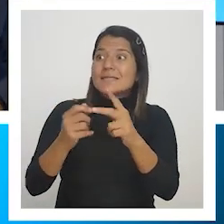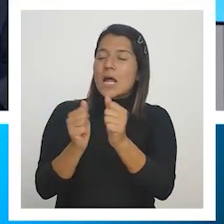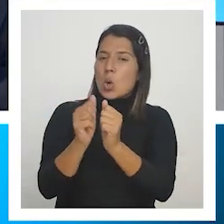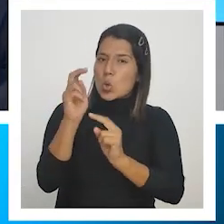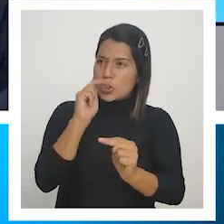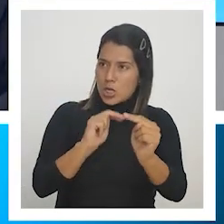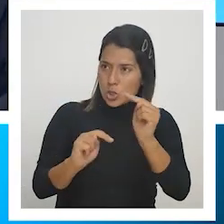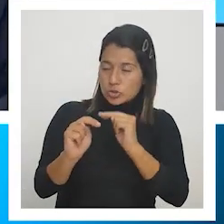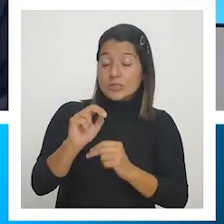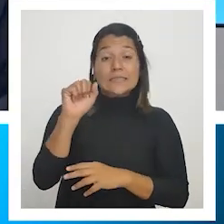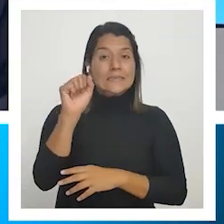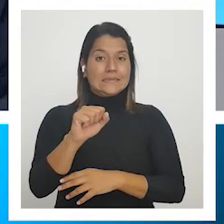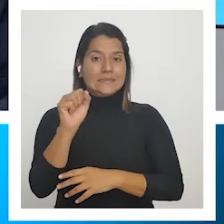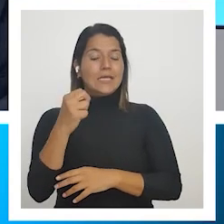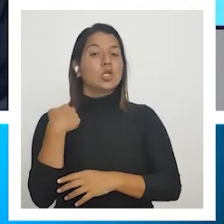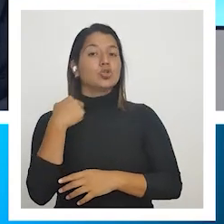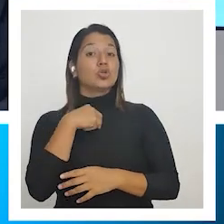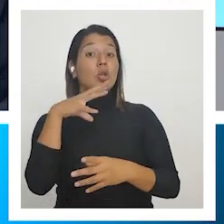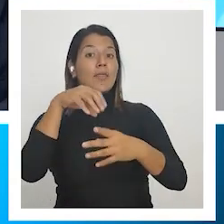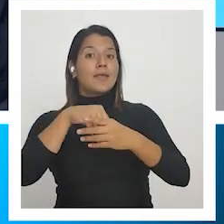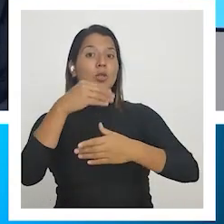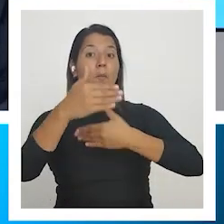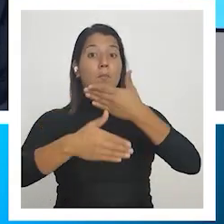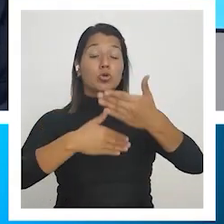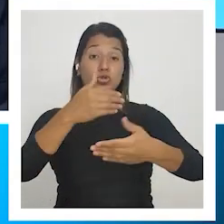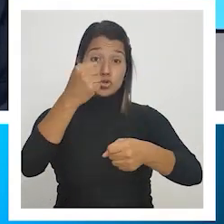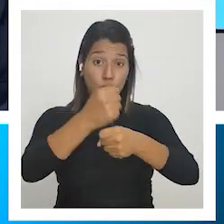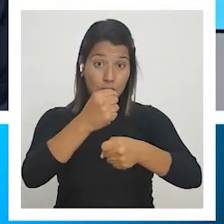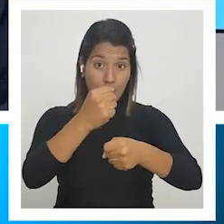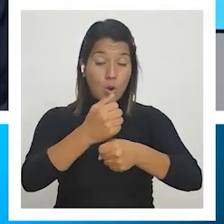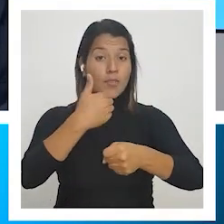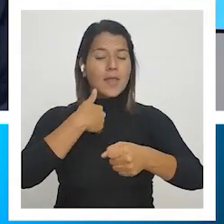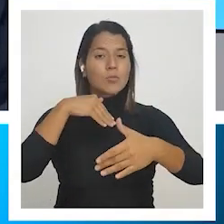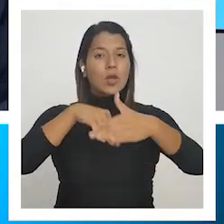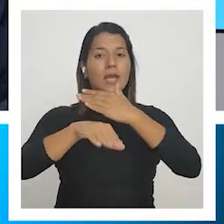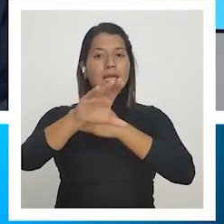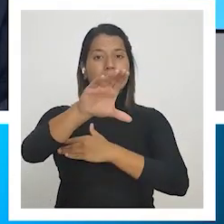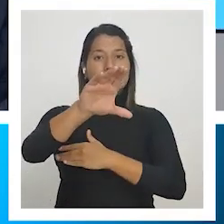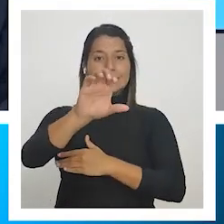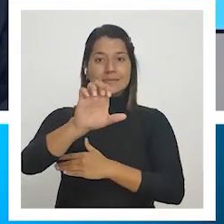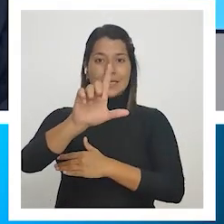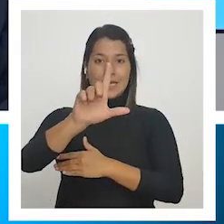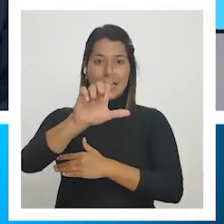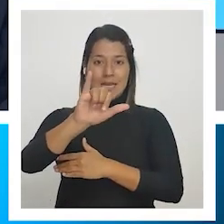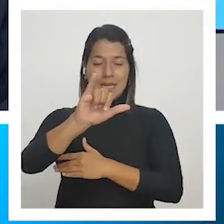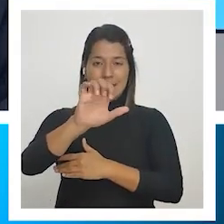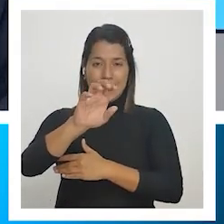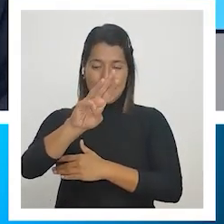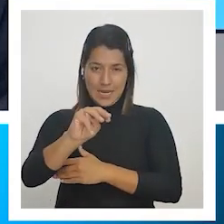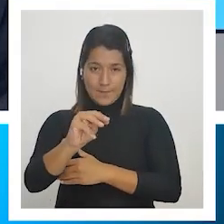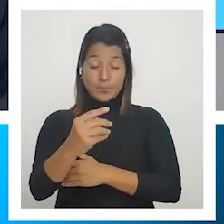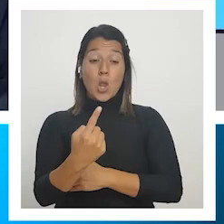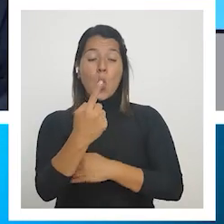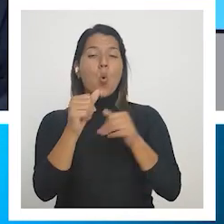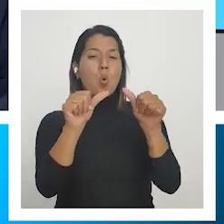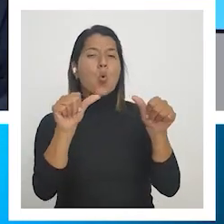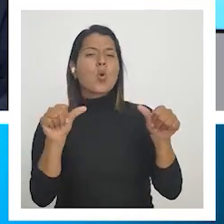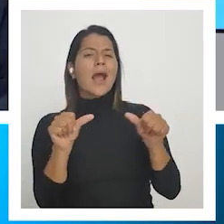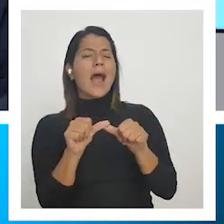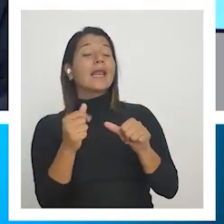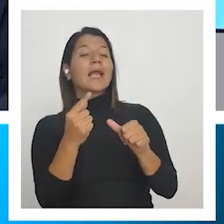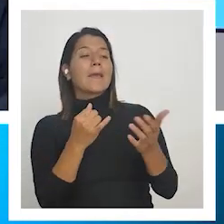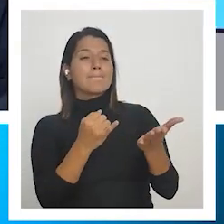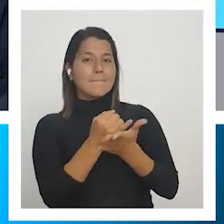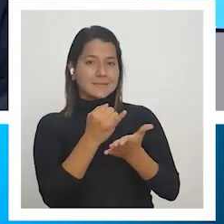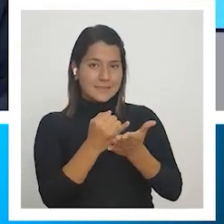dentro del proceso de trabajo que tenemos en CELIEM, una de las áreas es la parte de investigación y análisis. Y